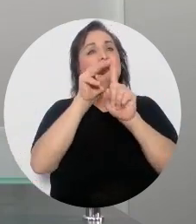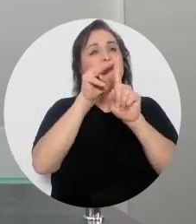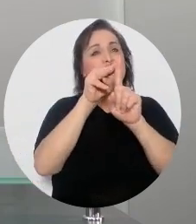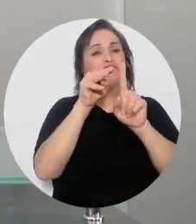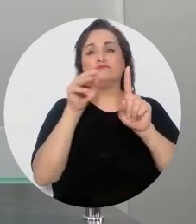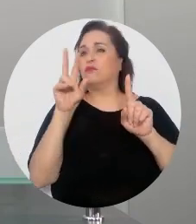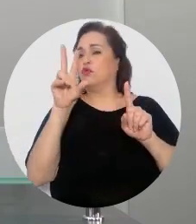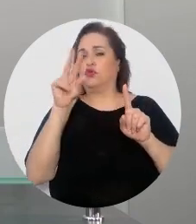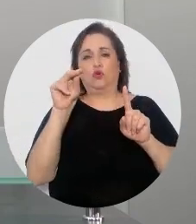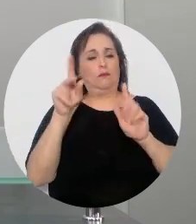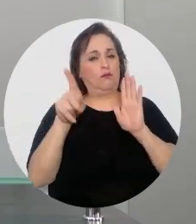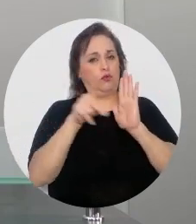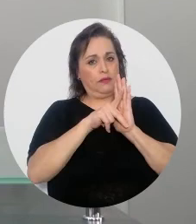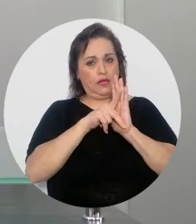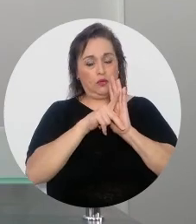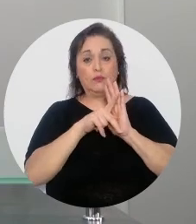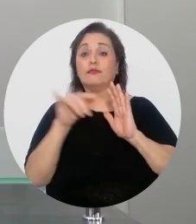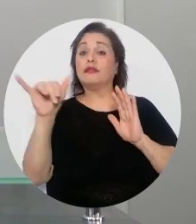las personas.